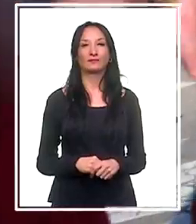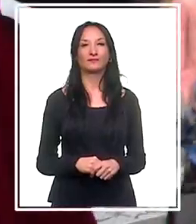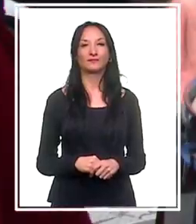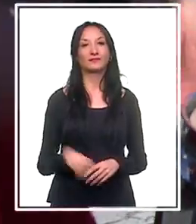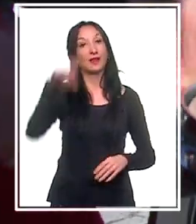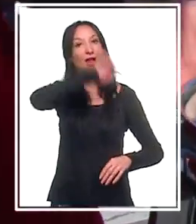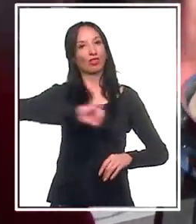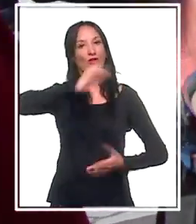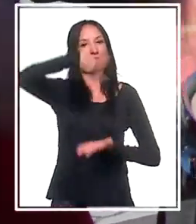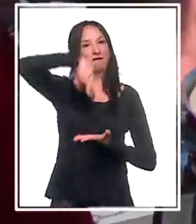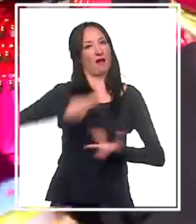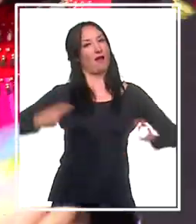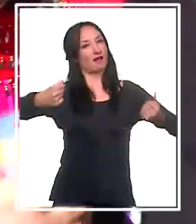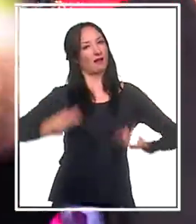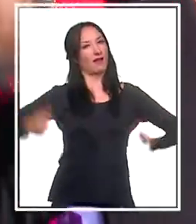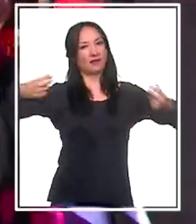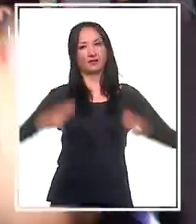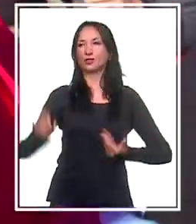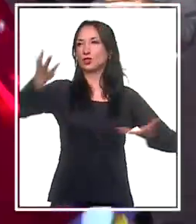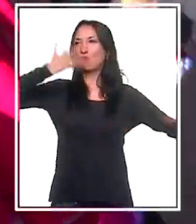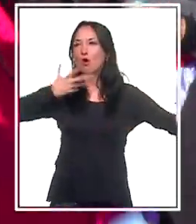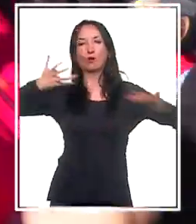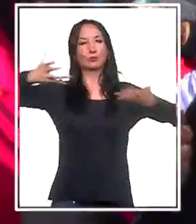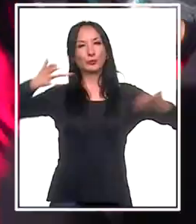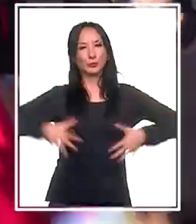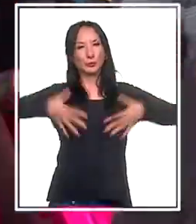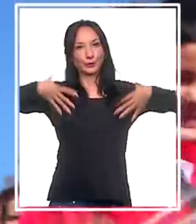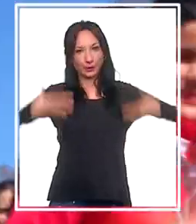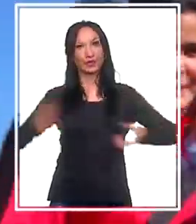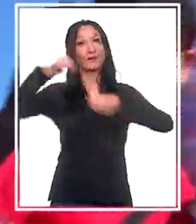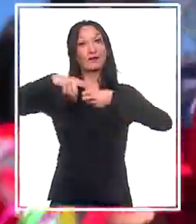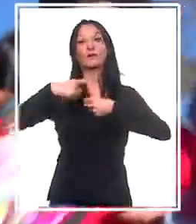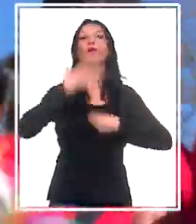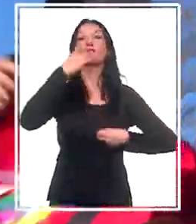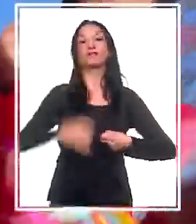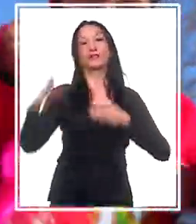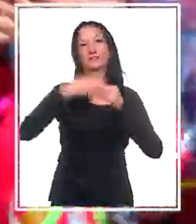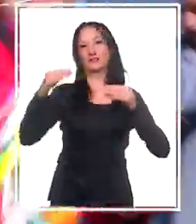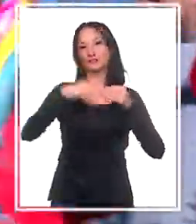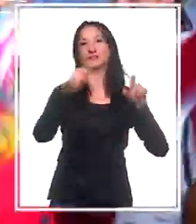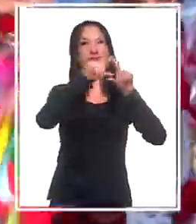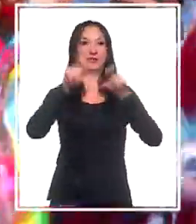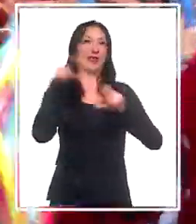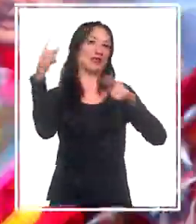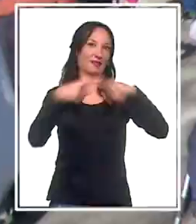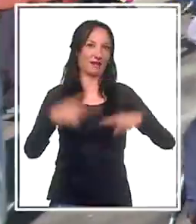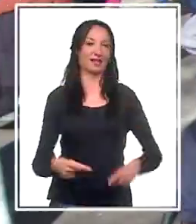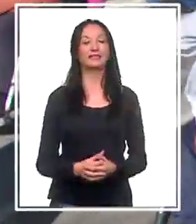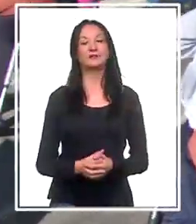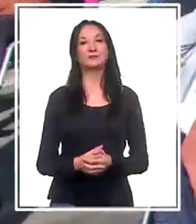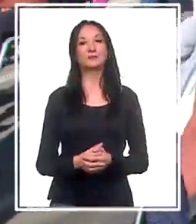con canciones y bailes llenos de ritmo color y entusiasmo han participado los usuarios de las distintas entidades